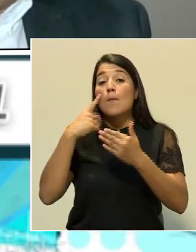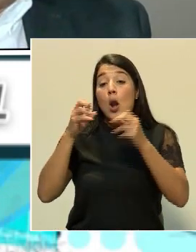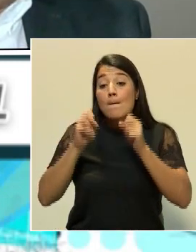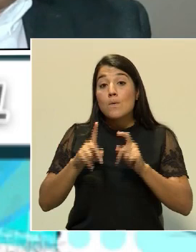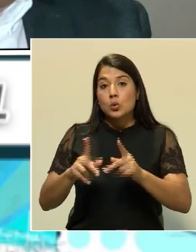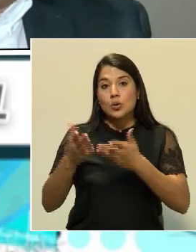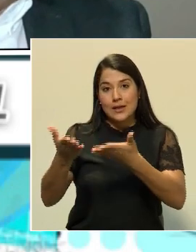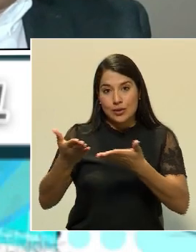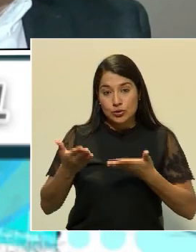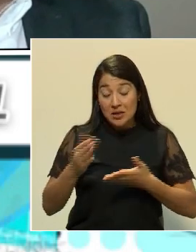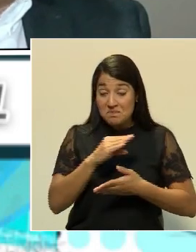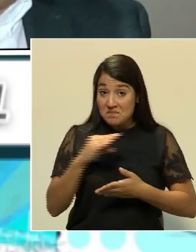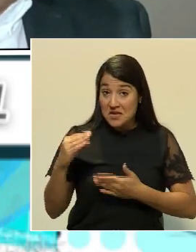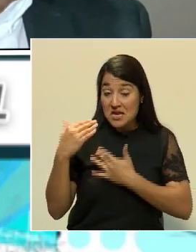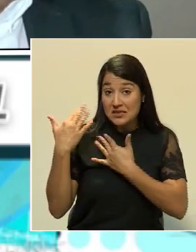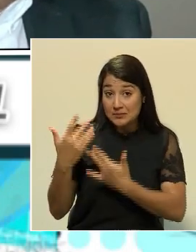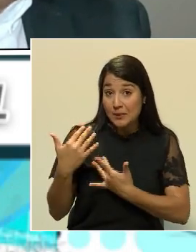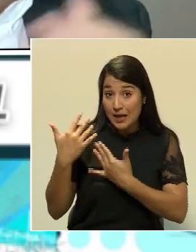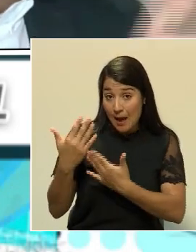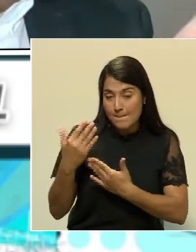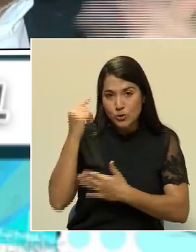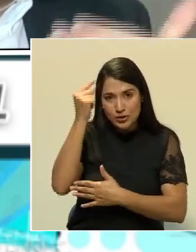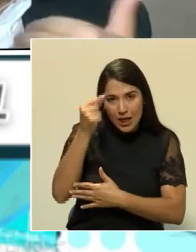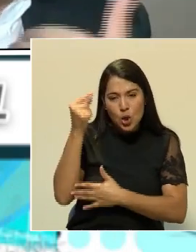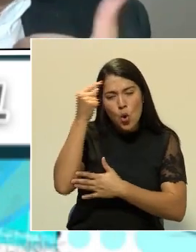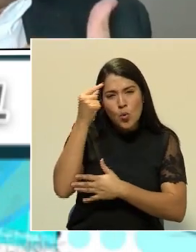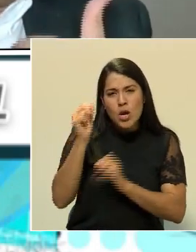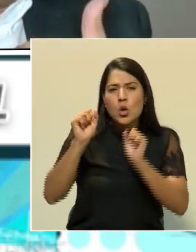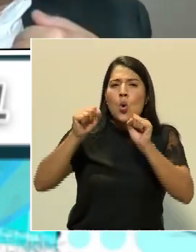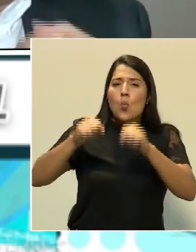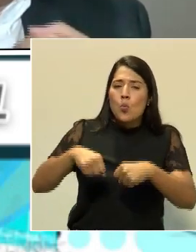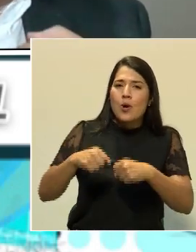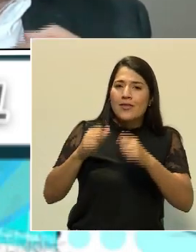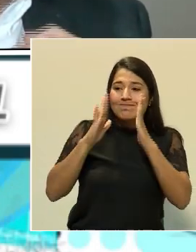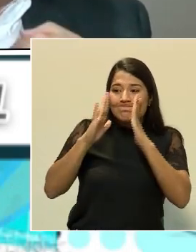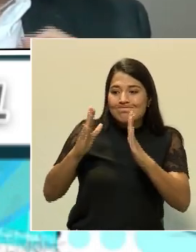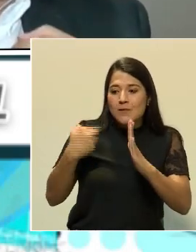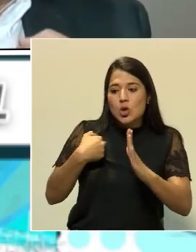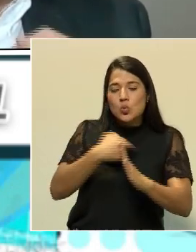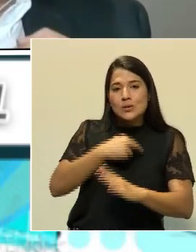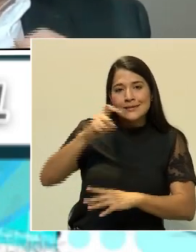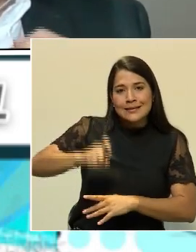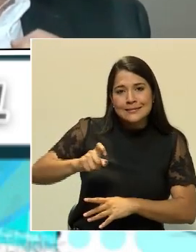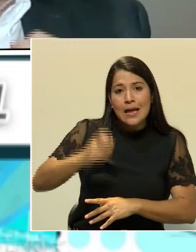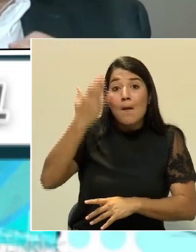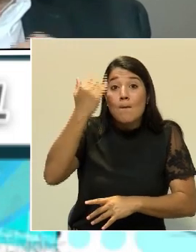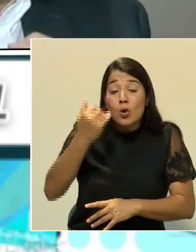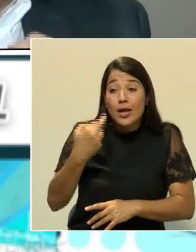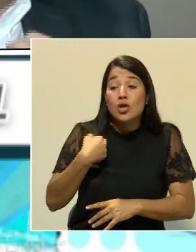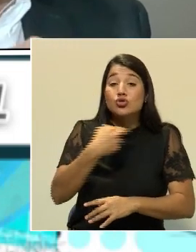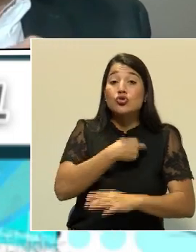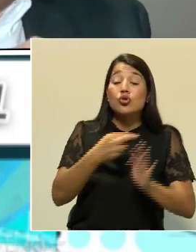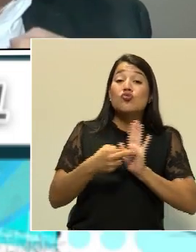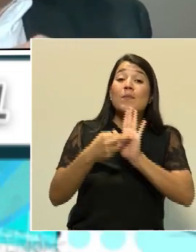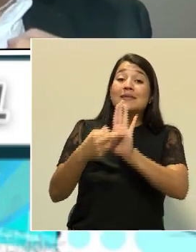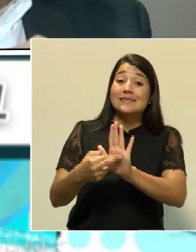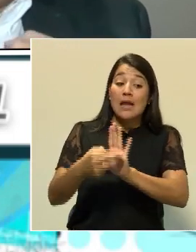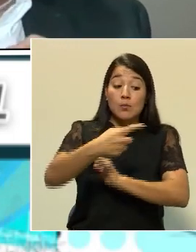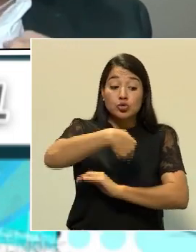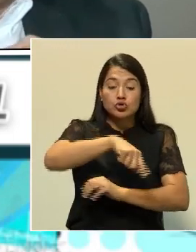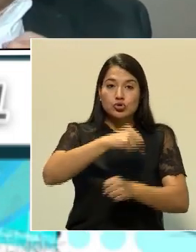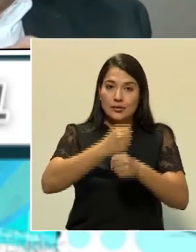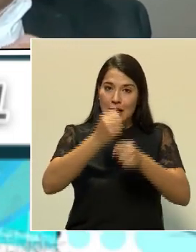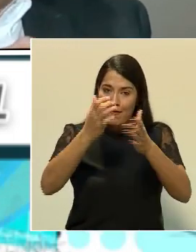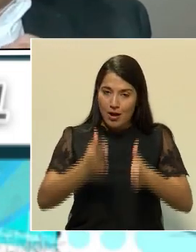espacio que nos dio y esperamos pues que el gobierno escuche nuestro clamor porque nuestra voz es la voz de nuestros trabajadores.